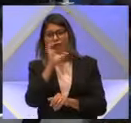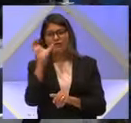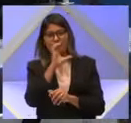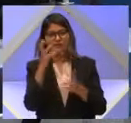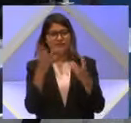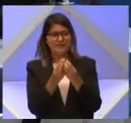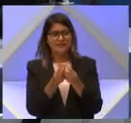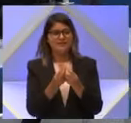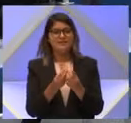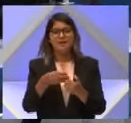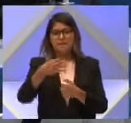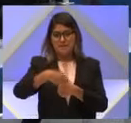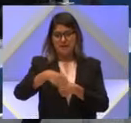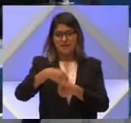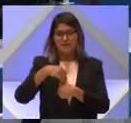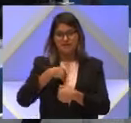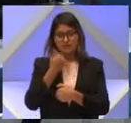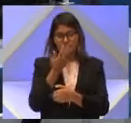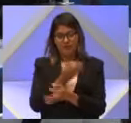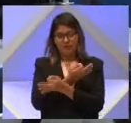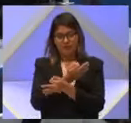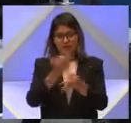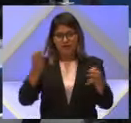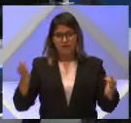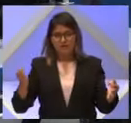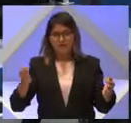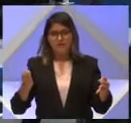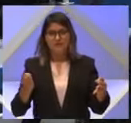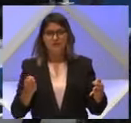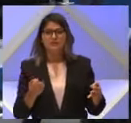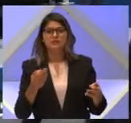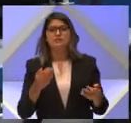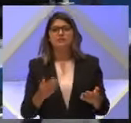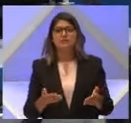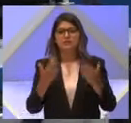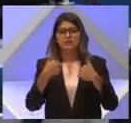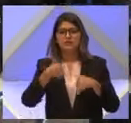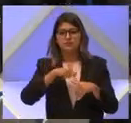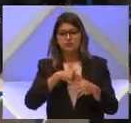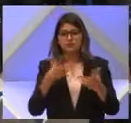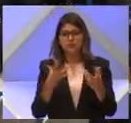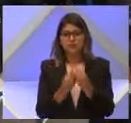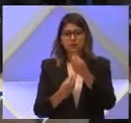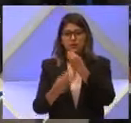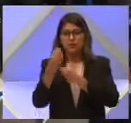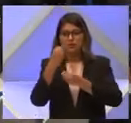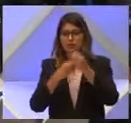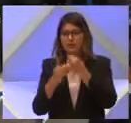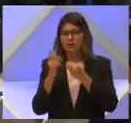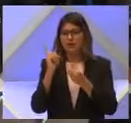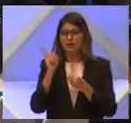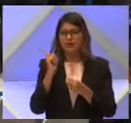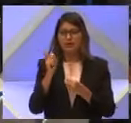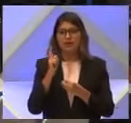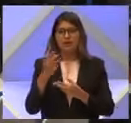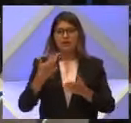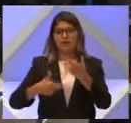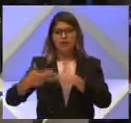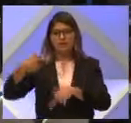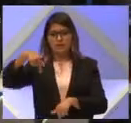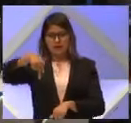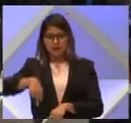enseguida vamos a tener nuestra comida que esperamos estar aquí de regreso